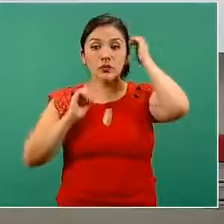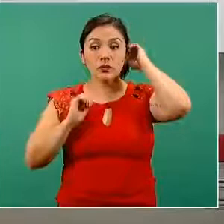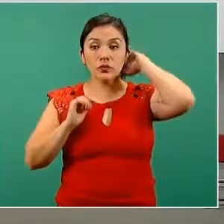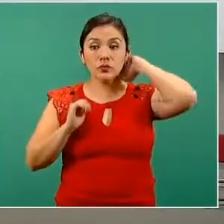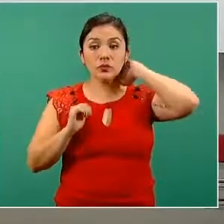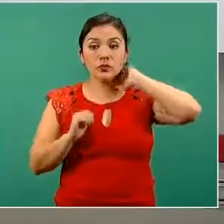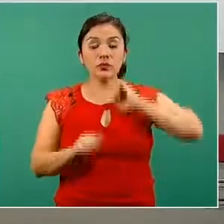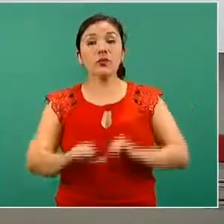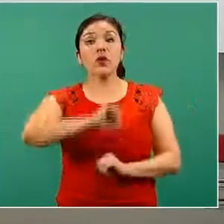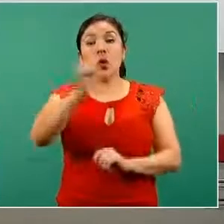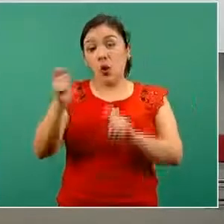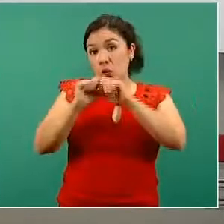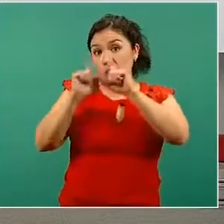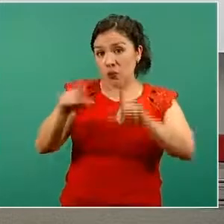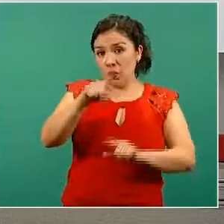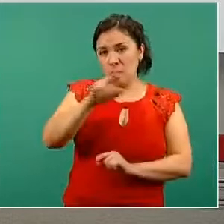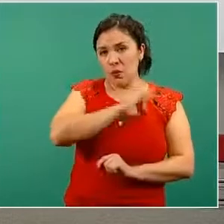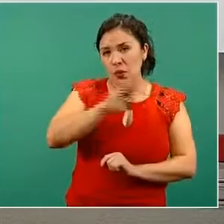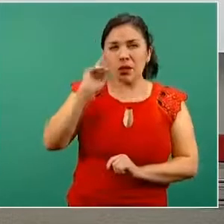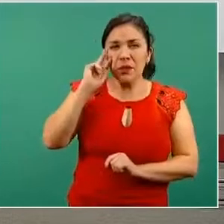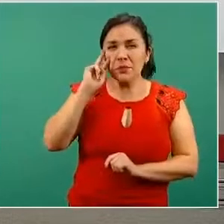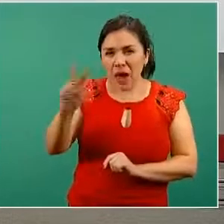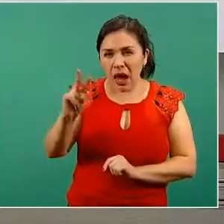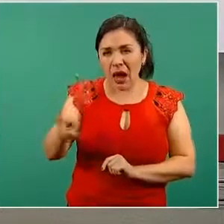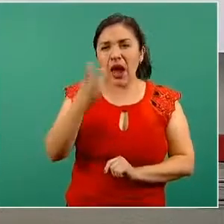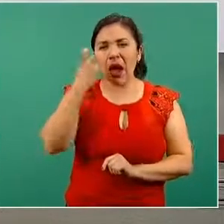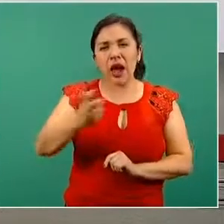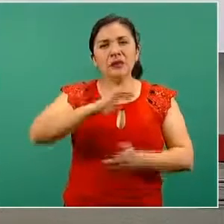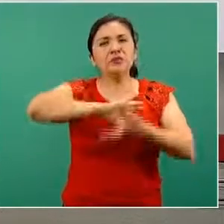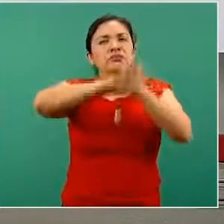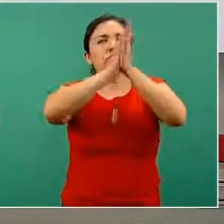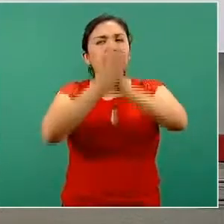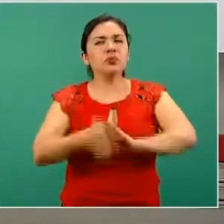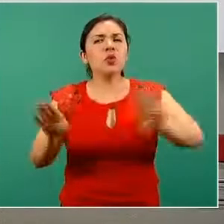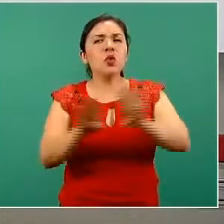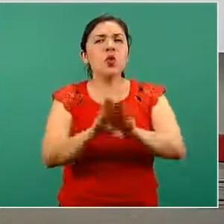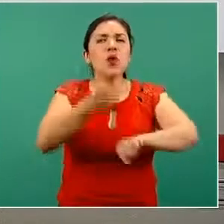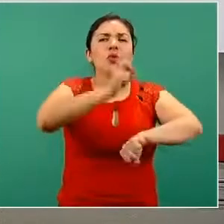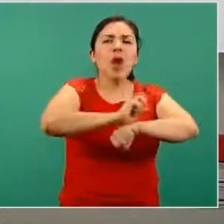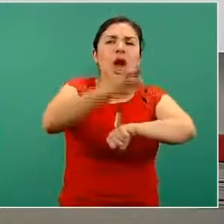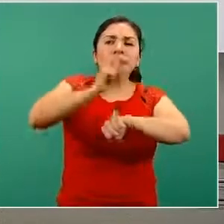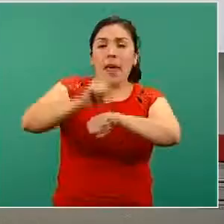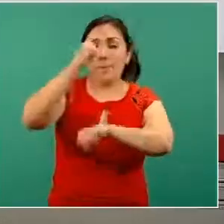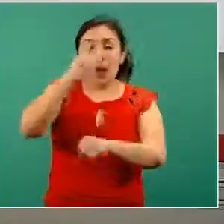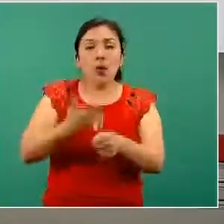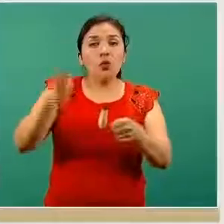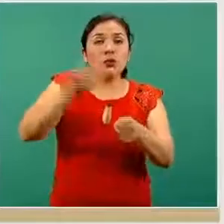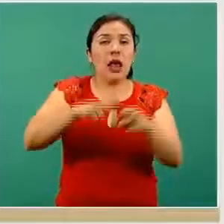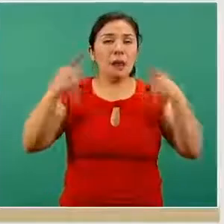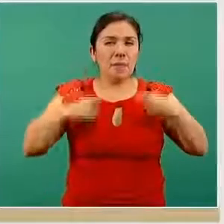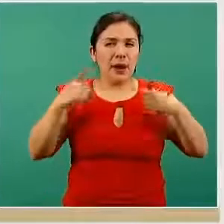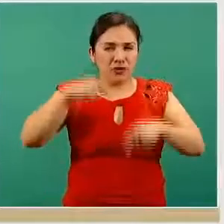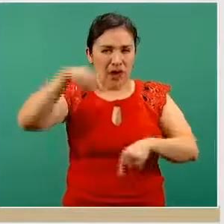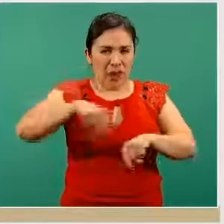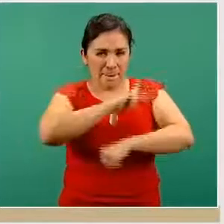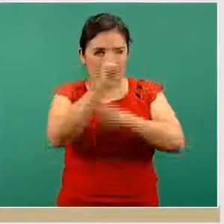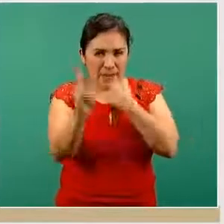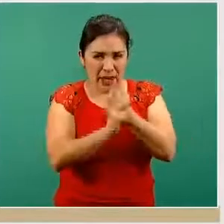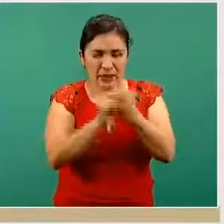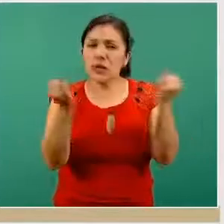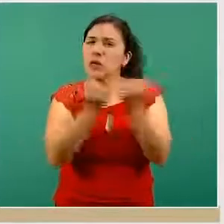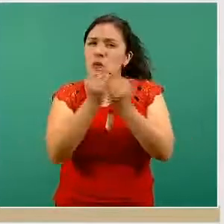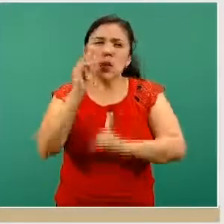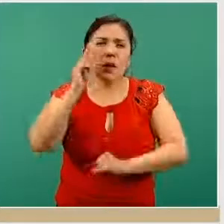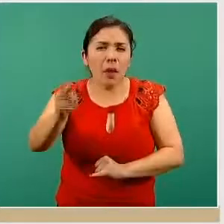En esta otra gráfica podemos identificar claramente la evolución diaria de la hospitalización nacional, identificando también